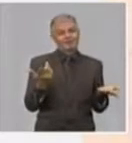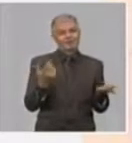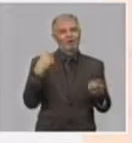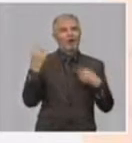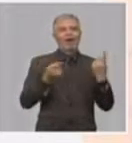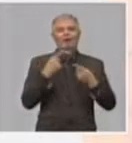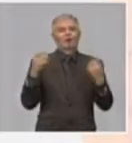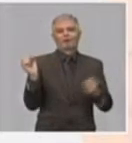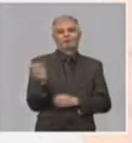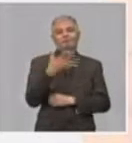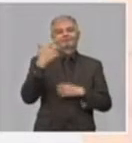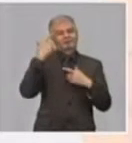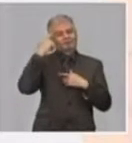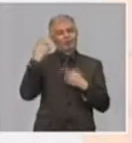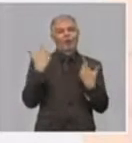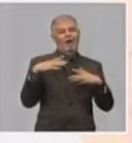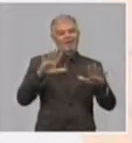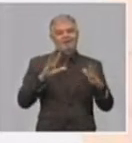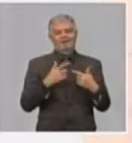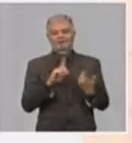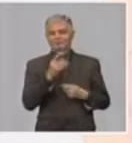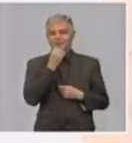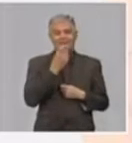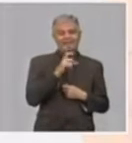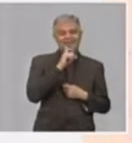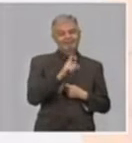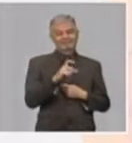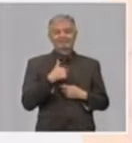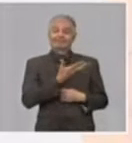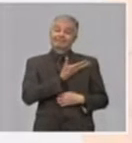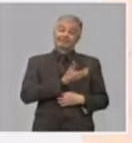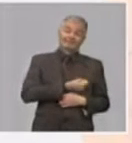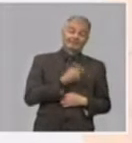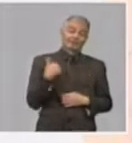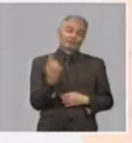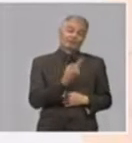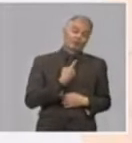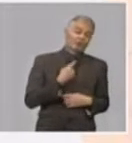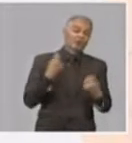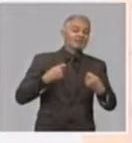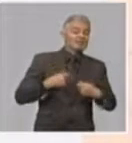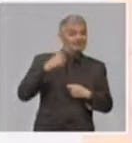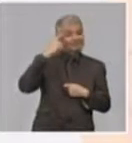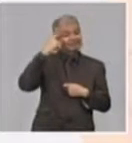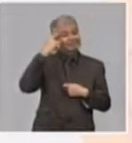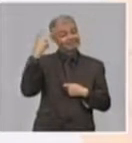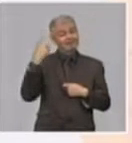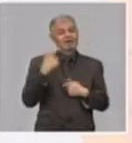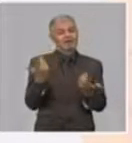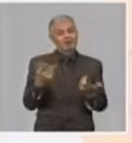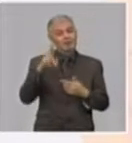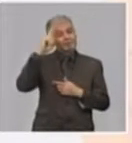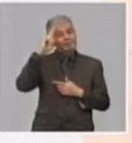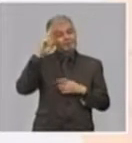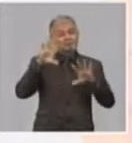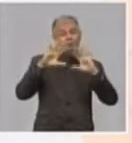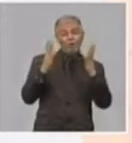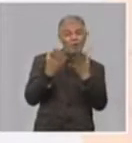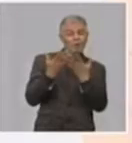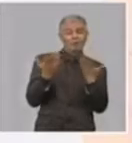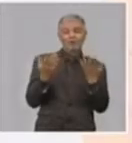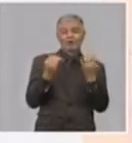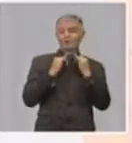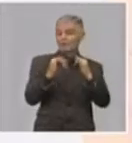lo de es. la maravilla. Lamentablemente, o sea, nosotros tenemos que ser suficientemente críticos con los medios que a veces